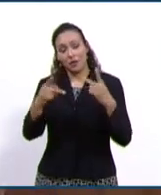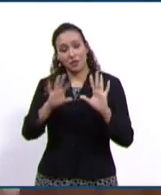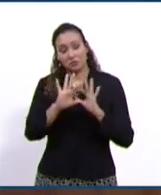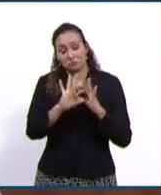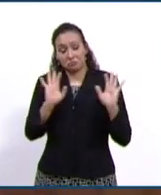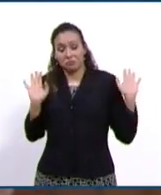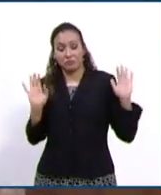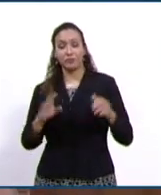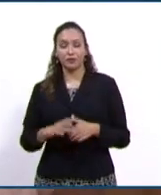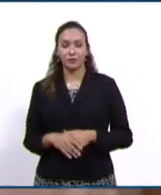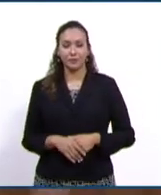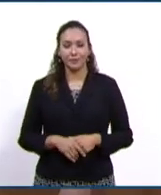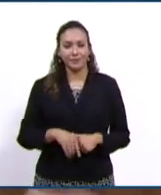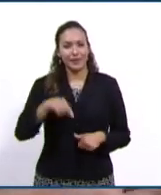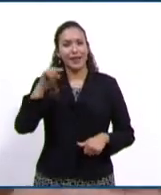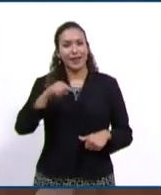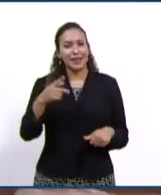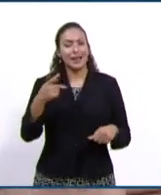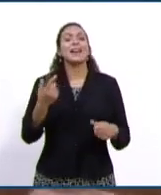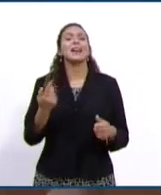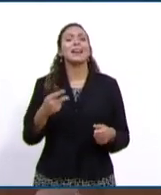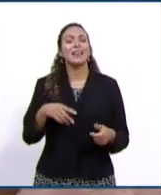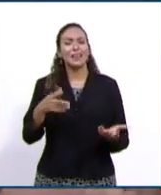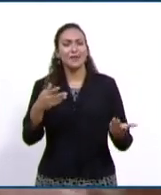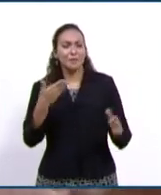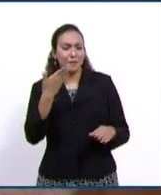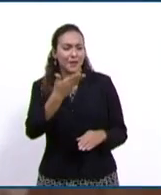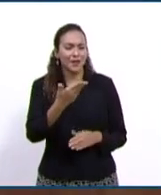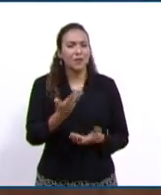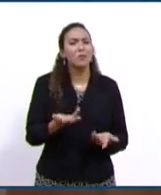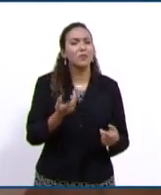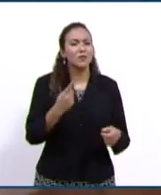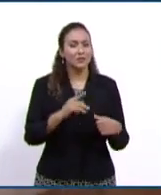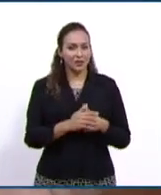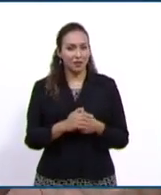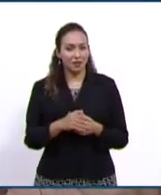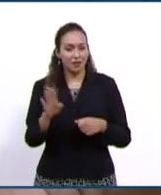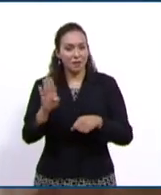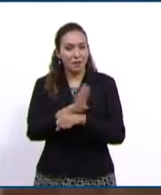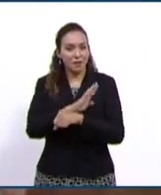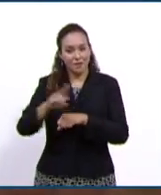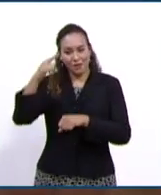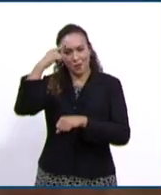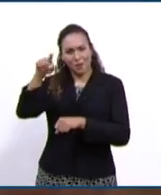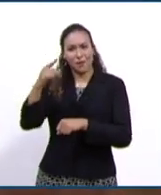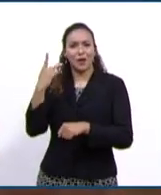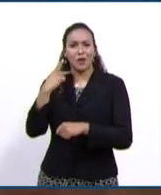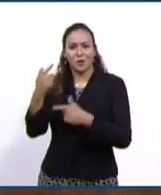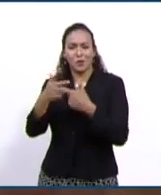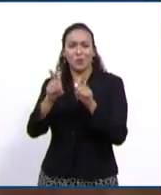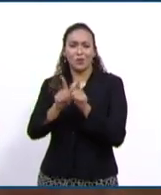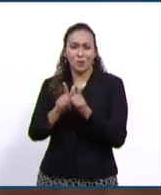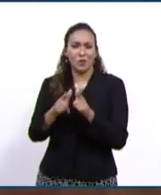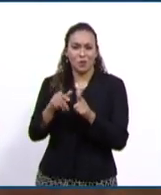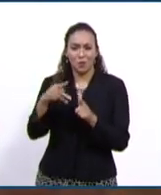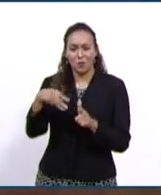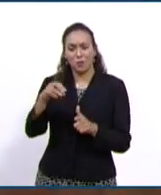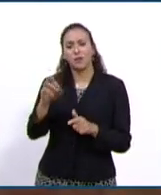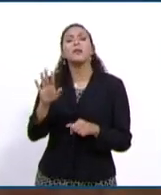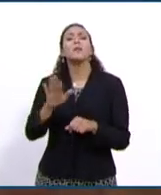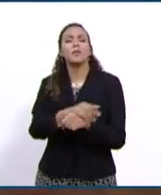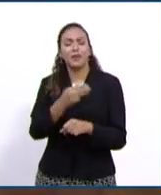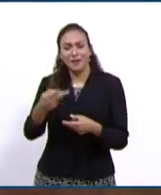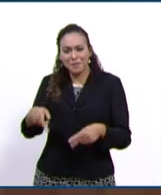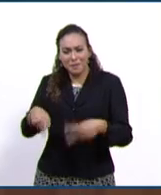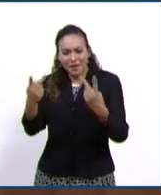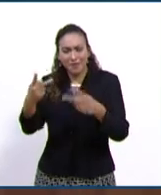lo que se está atacando es el beneficio que le puede producir al partido el hecho de que se vendan estos